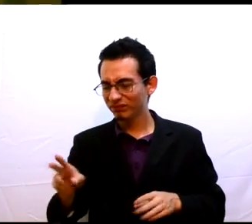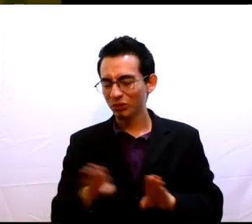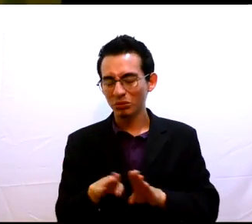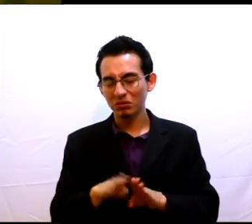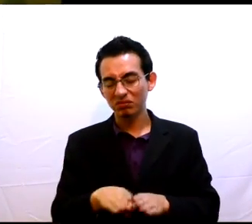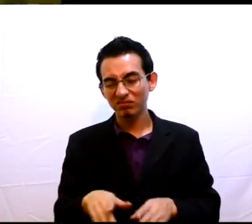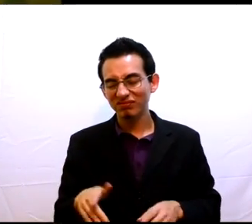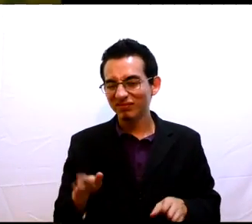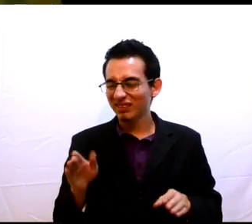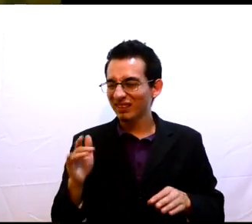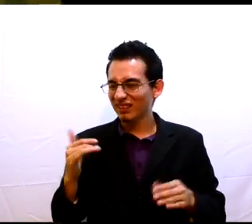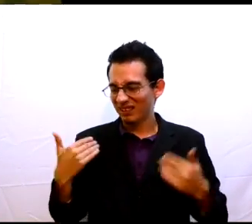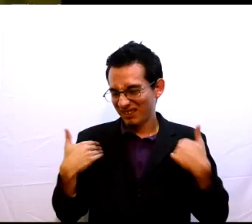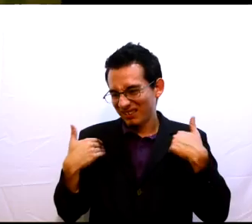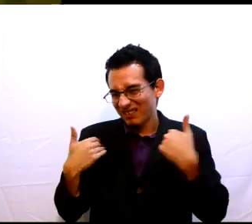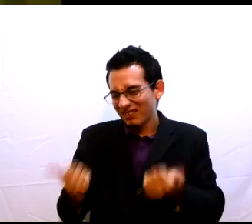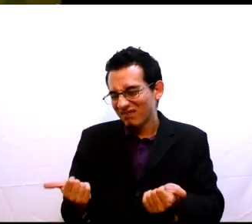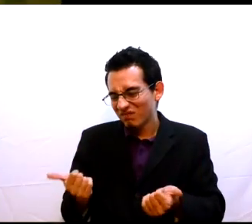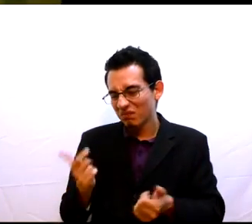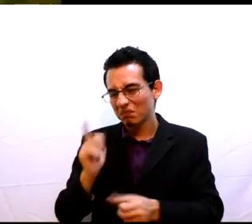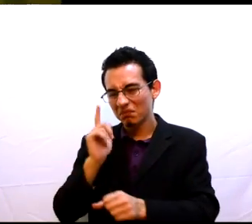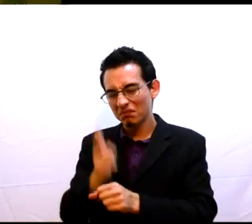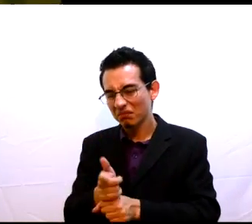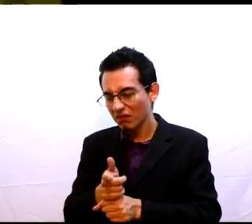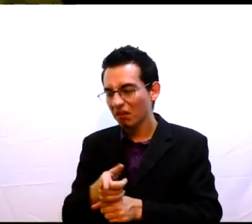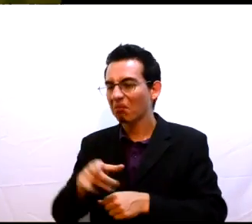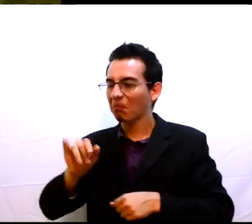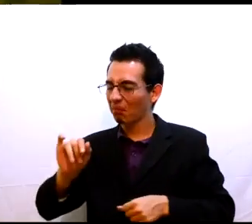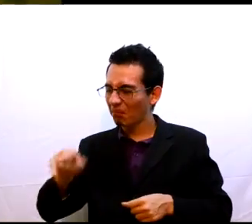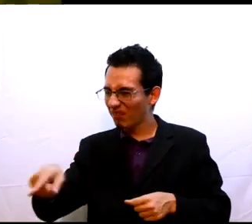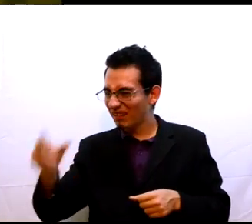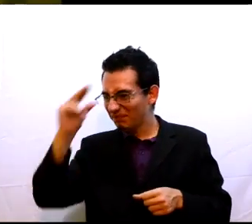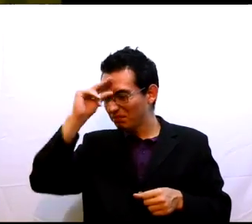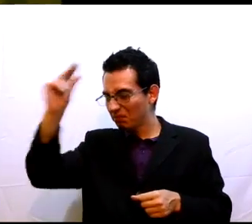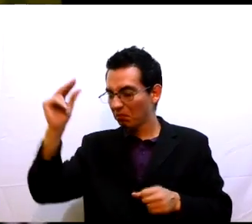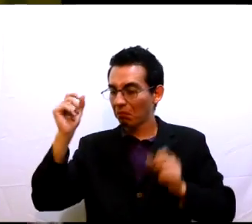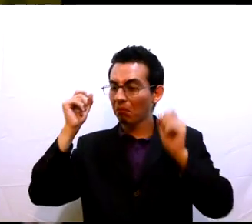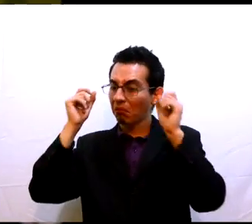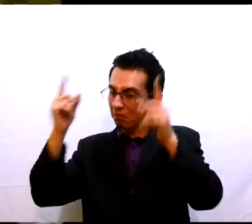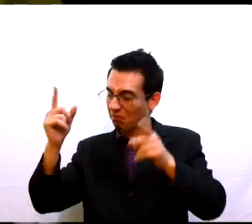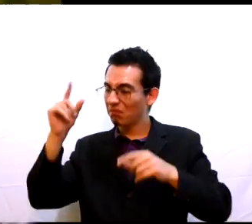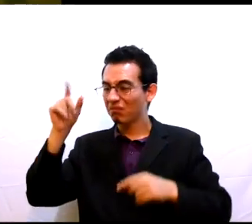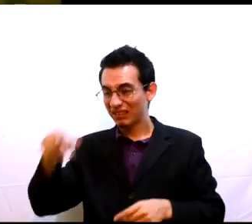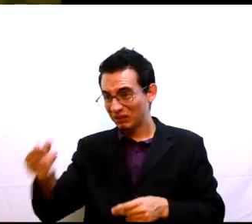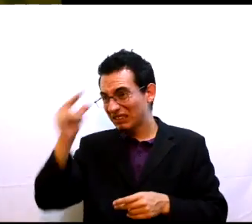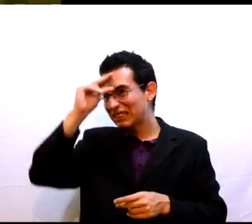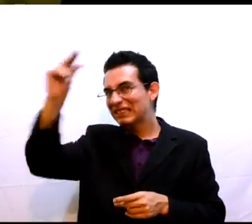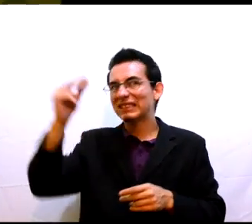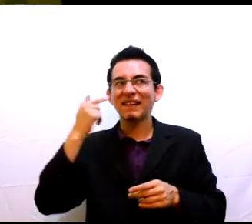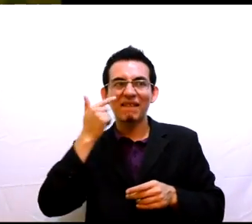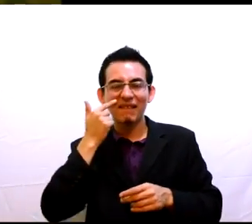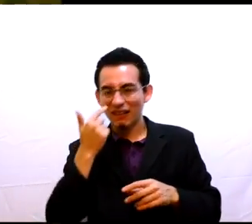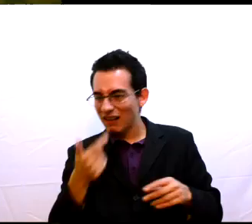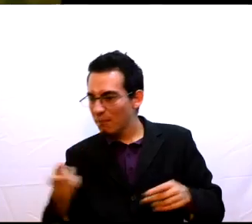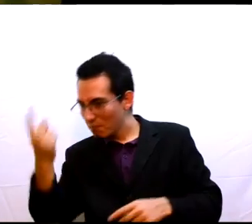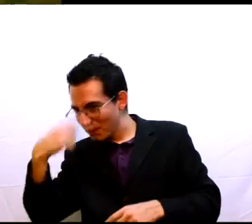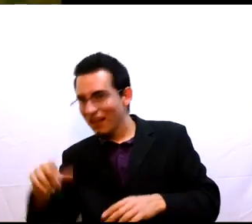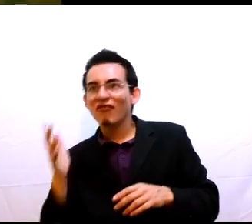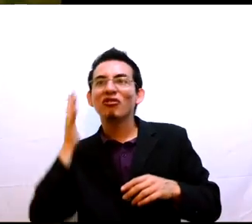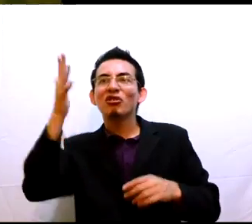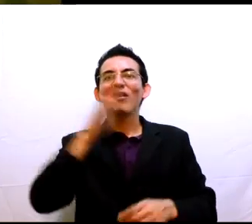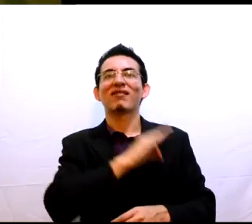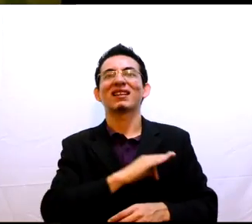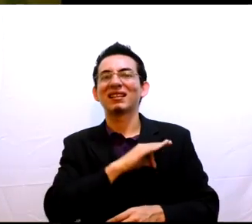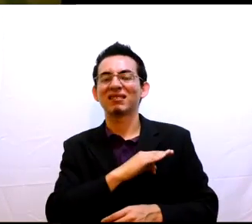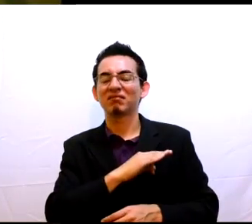sino la inteligencia y la sagacidad que usó para asegurar su futuro aquí en la tierra que es lo que nosotros tenemos que hacer